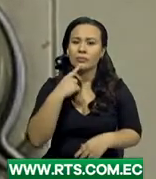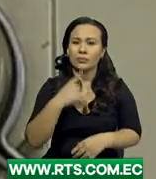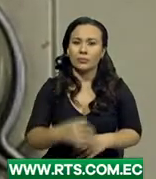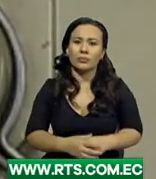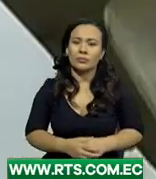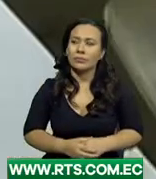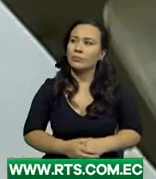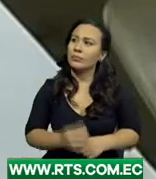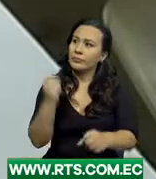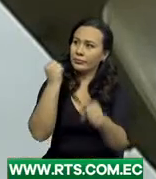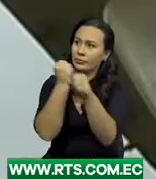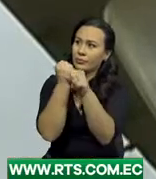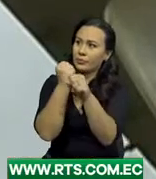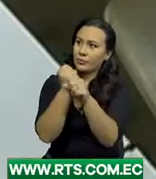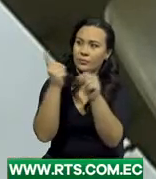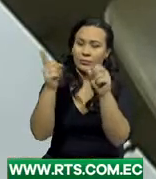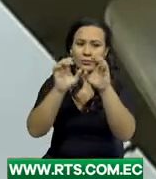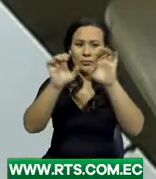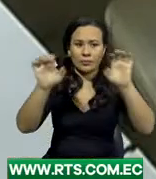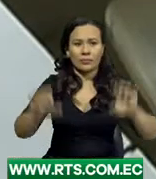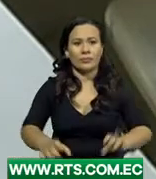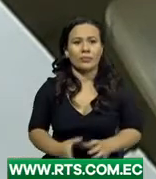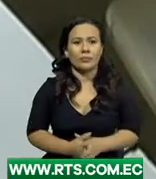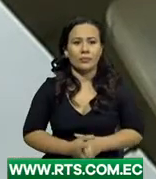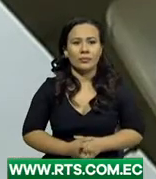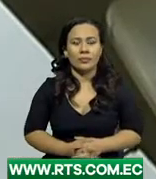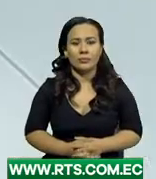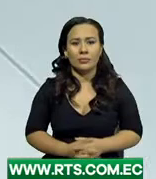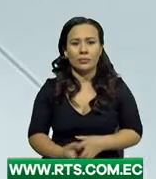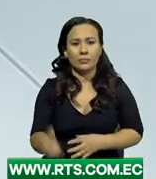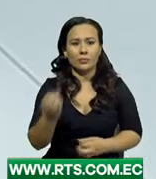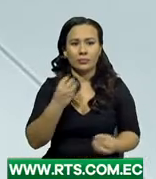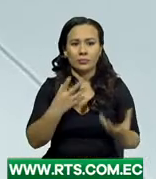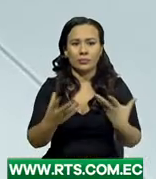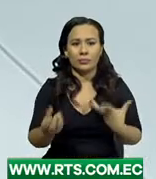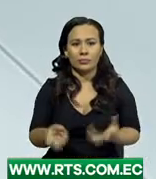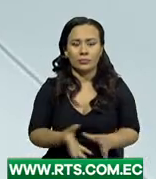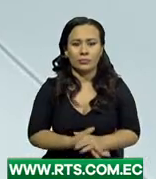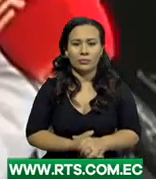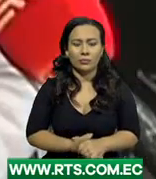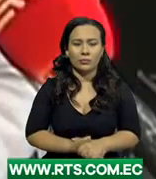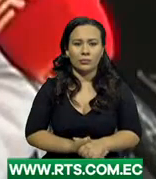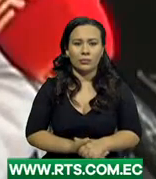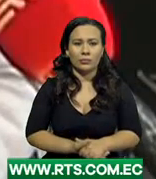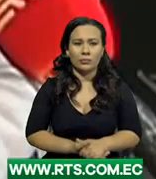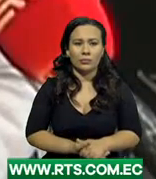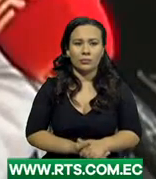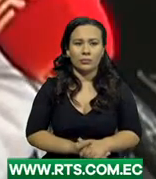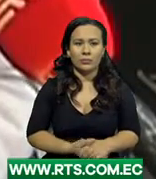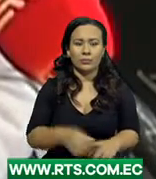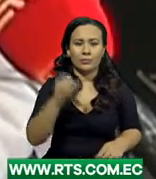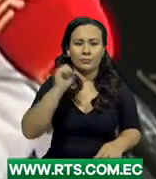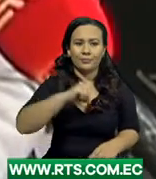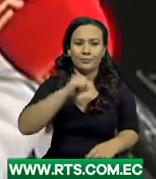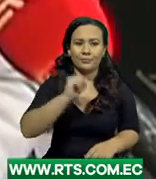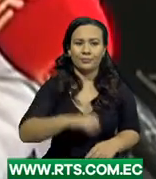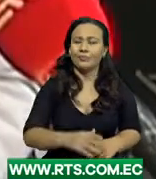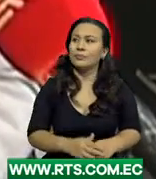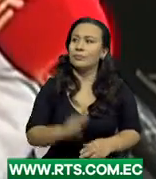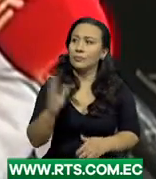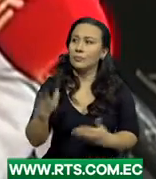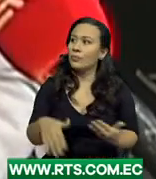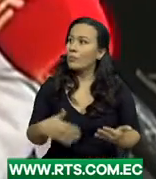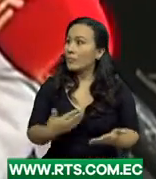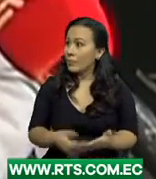con la operación de una empresa encargada de medir el consumo de energía en cada hogar. Efectivamente, muchas veces no se tomaron